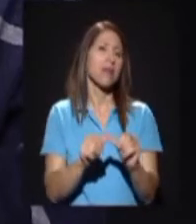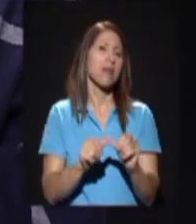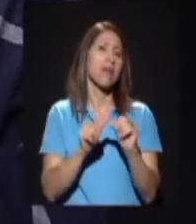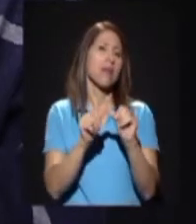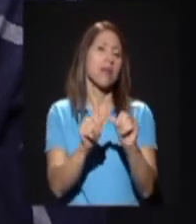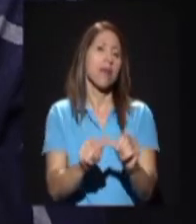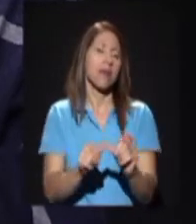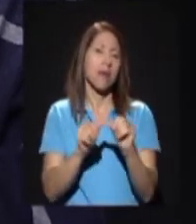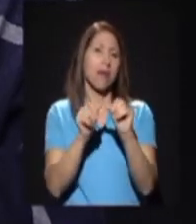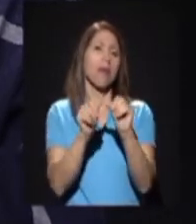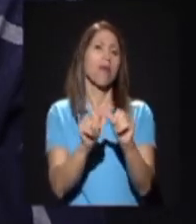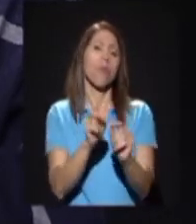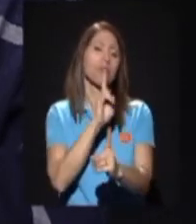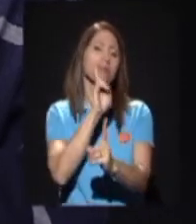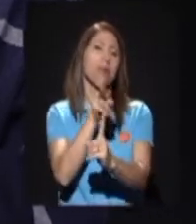esquizofrenia.